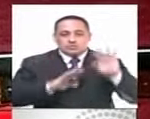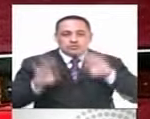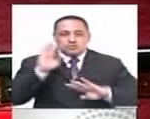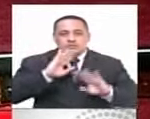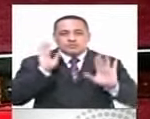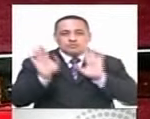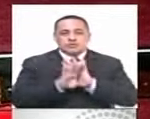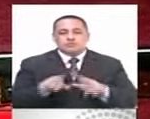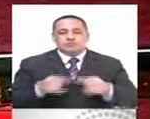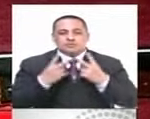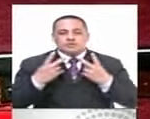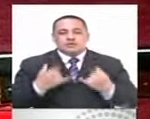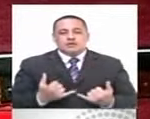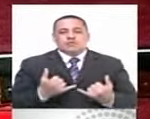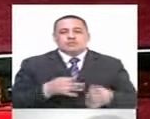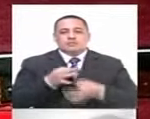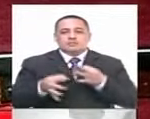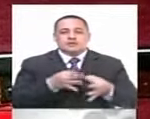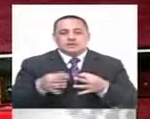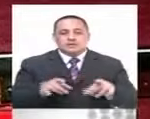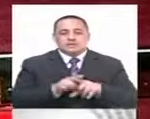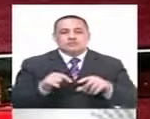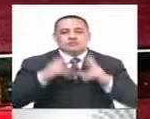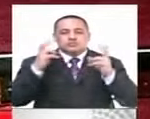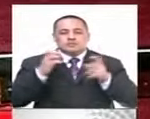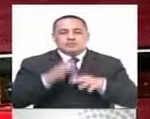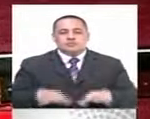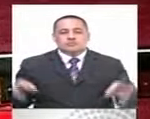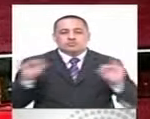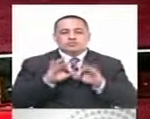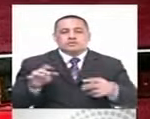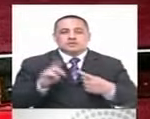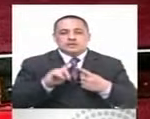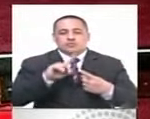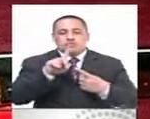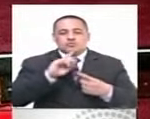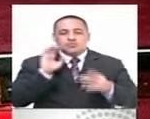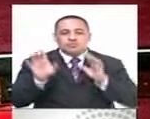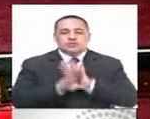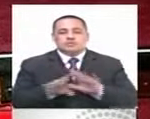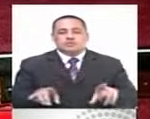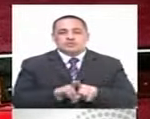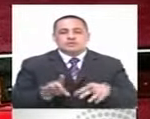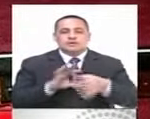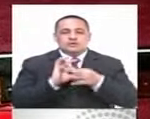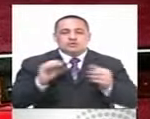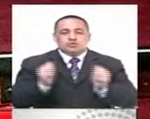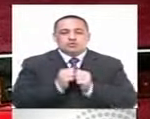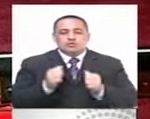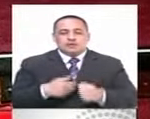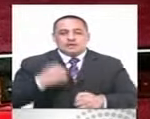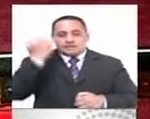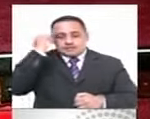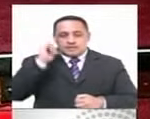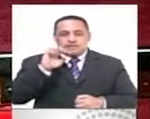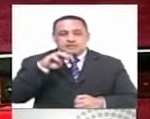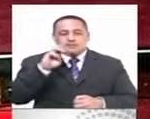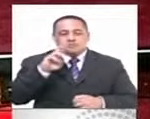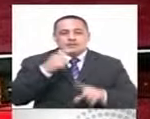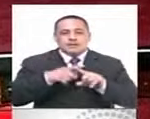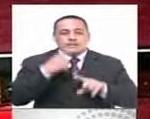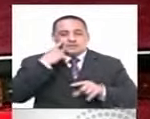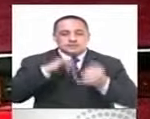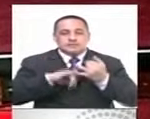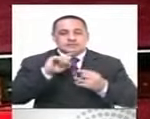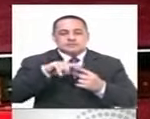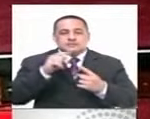a la oposición dos conceptos importantes. Uno es lo relacionado a la ideología marxista y lo